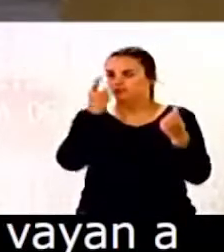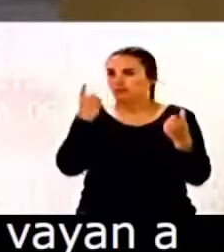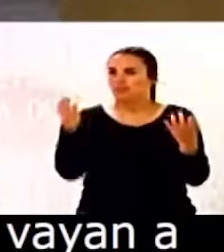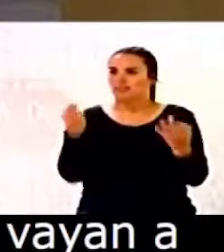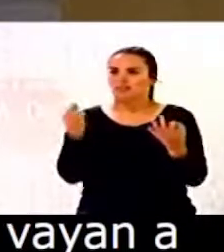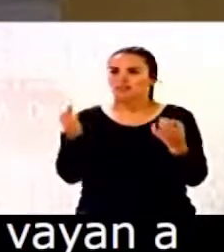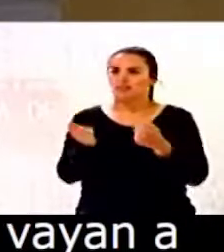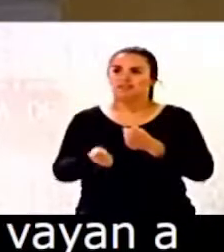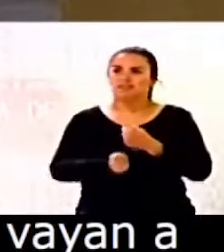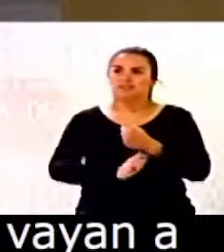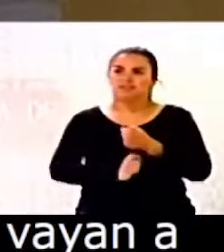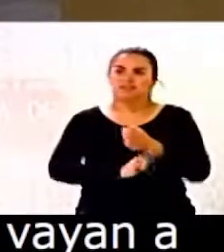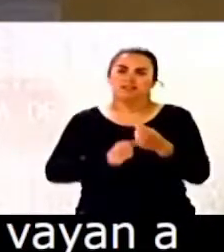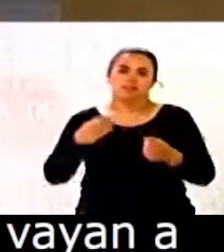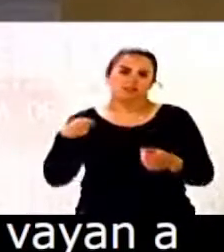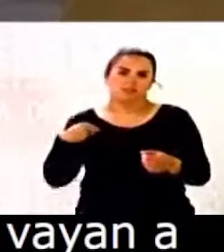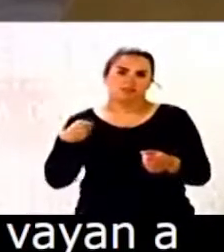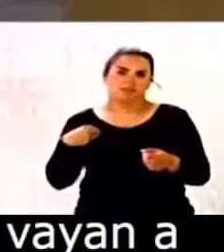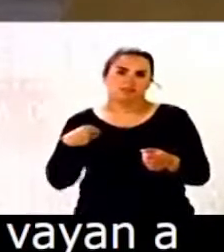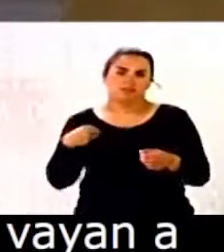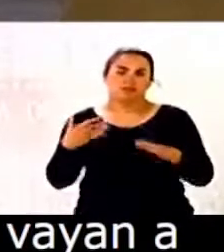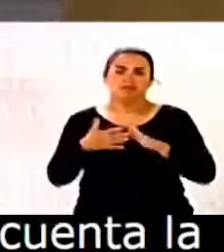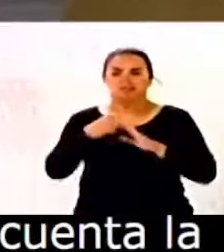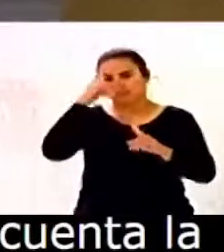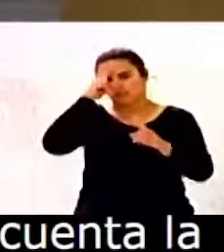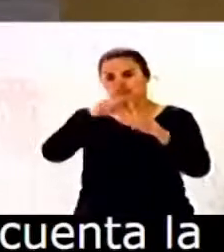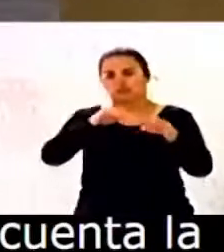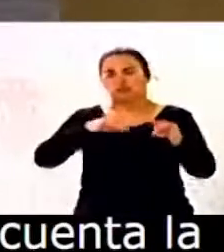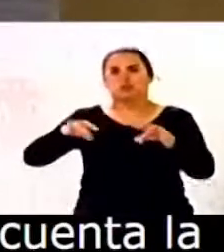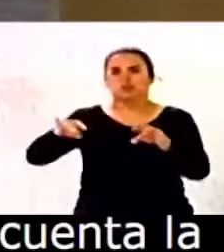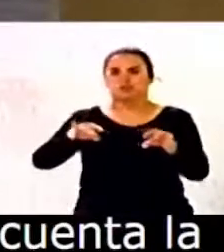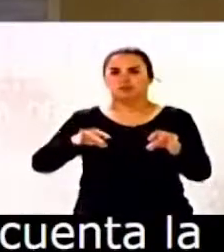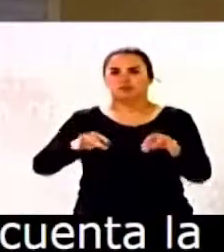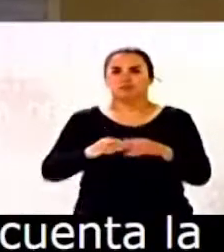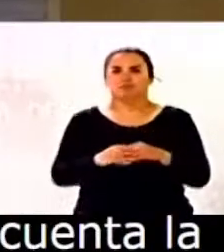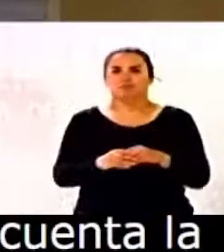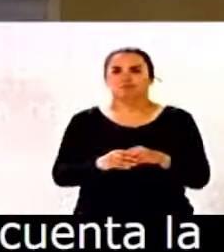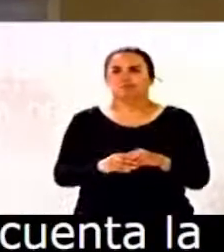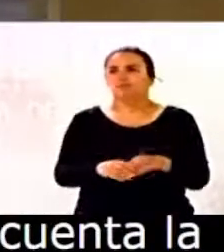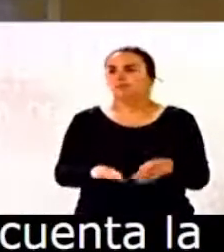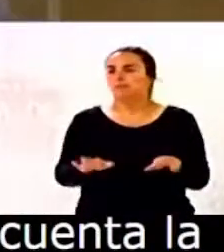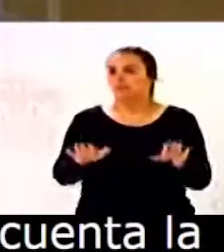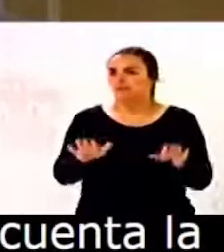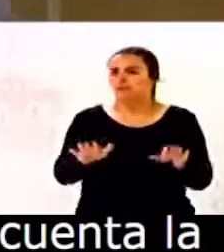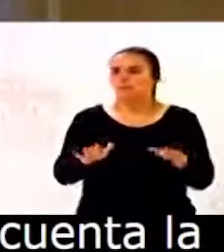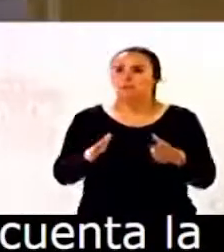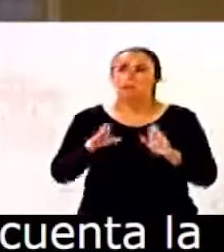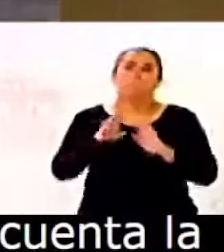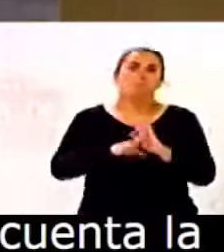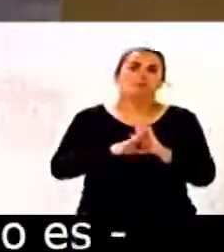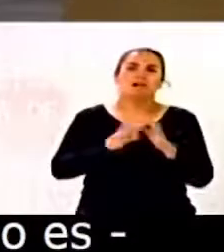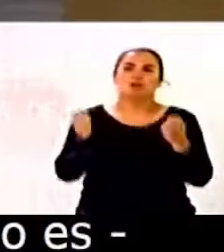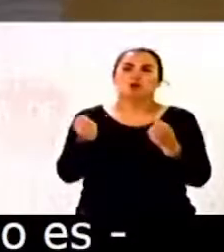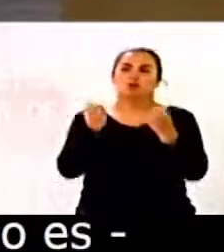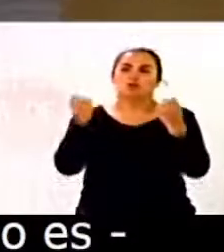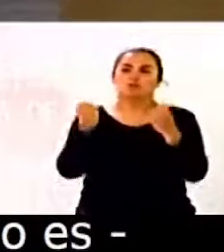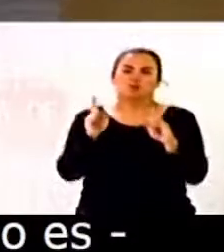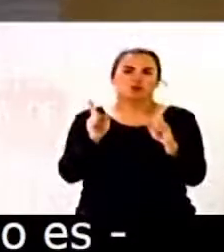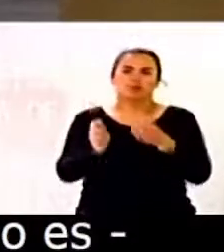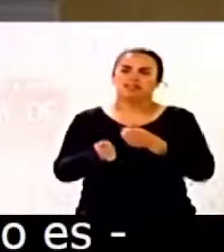esta estrategia que es de reto demográfico. Pero no es, digamos, un plan económico, no, es